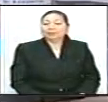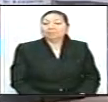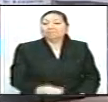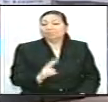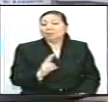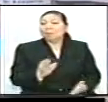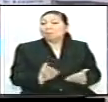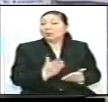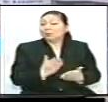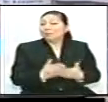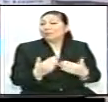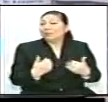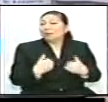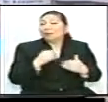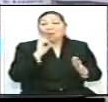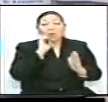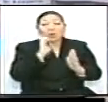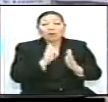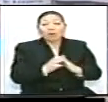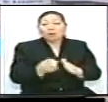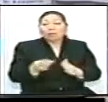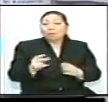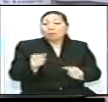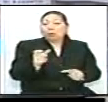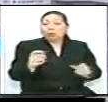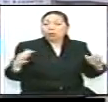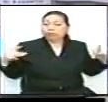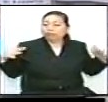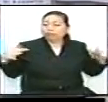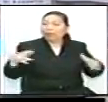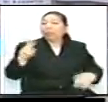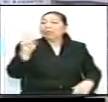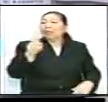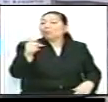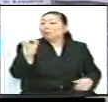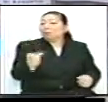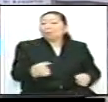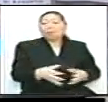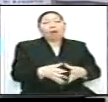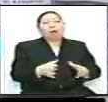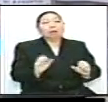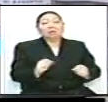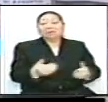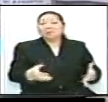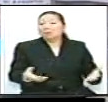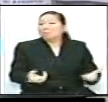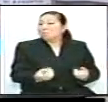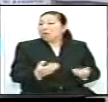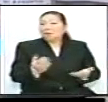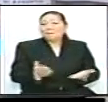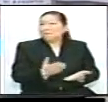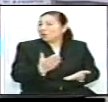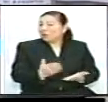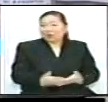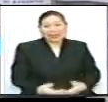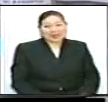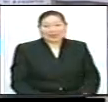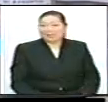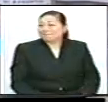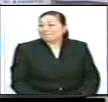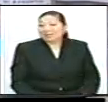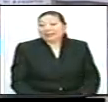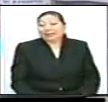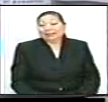Mire los problemas que hemos tenido, por ejemplo, el exceso de inmigración venezolana. Se aperturó, se hizo, y ahora ocasiona problemas en nuestra propia